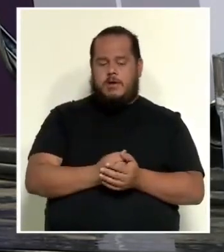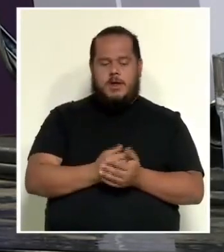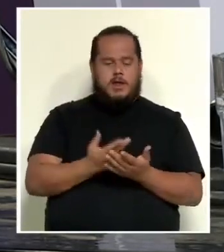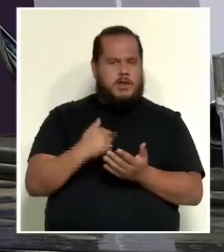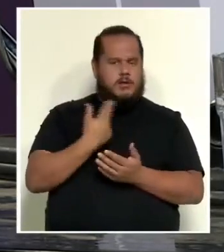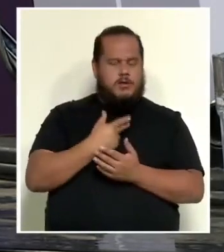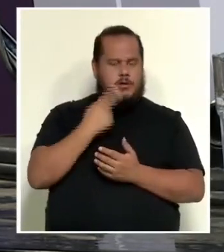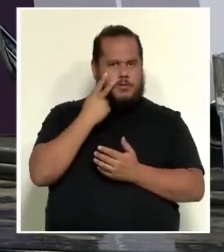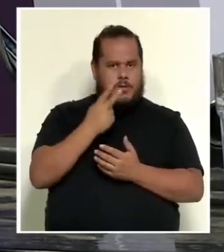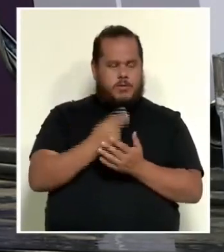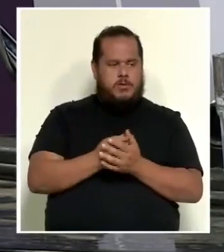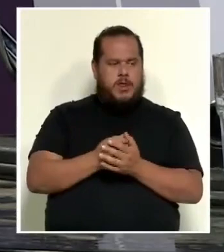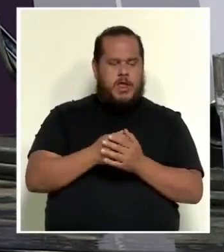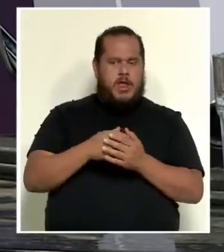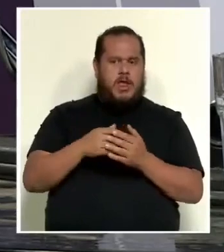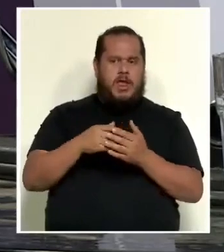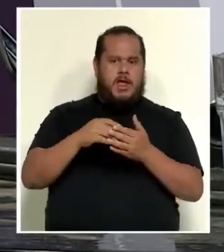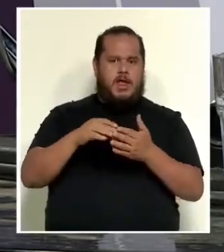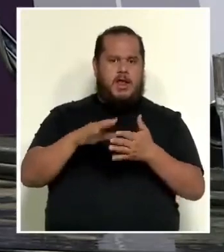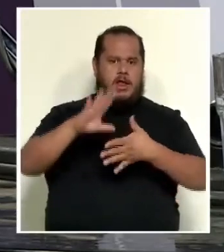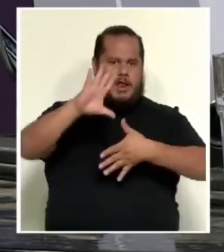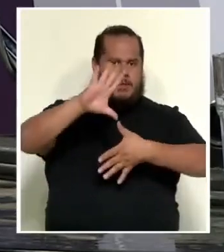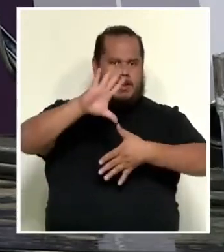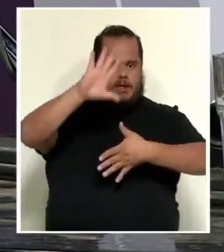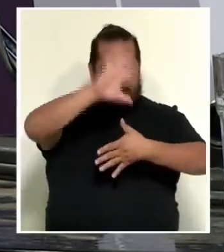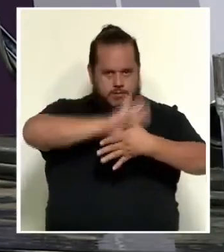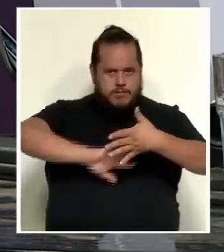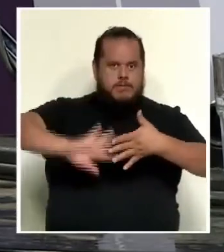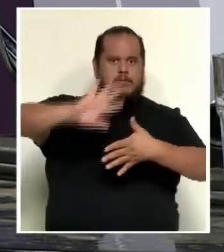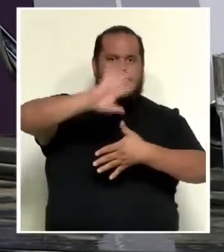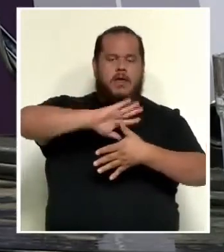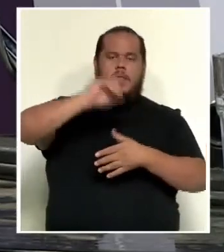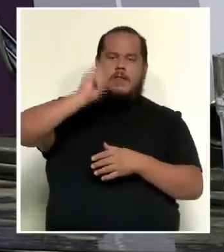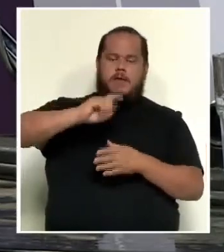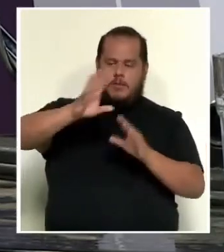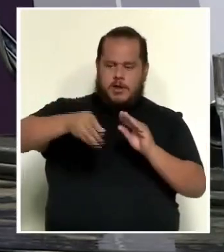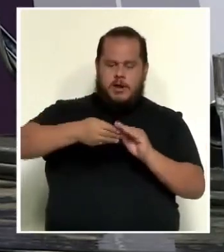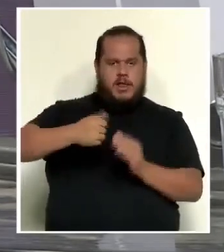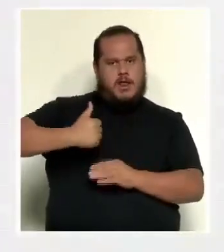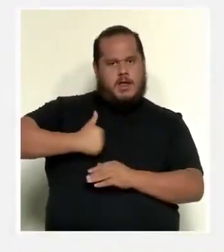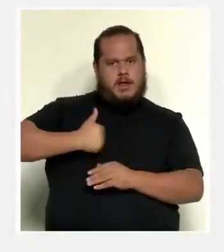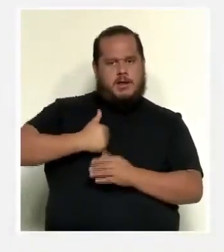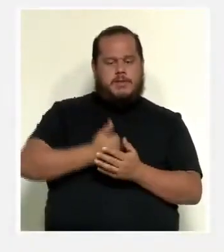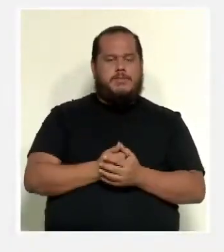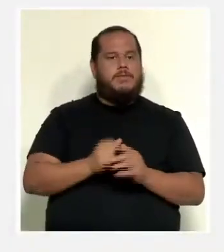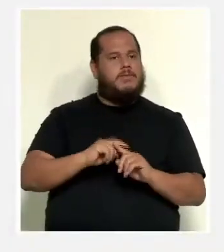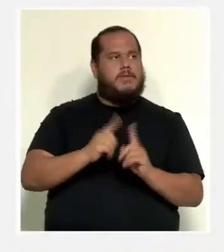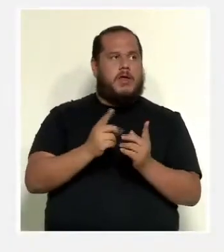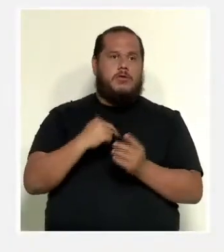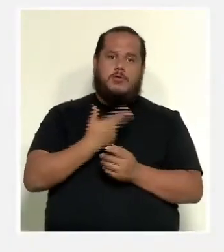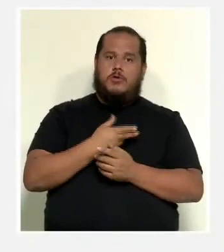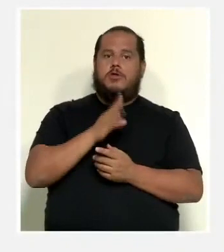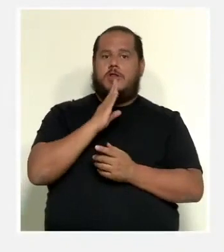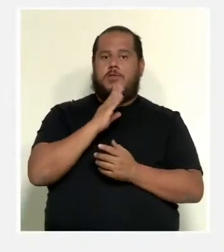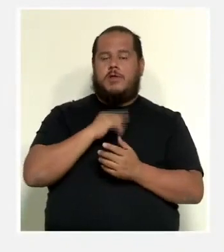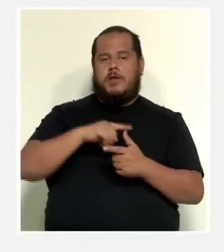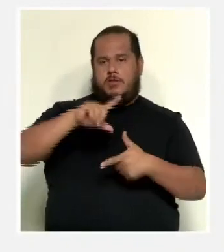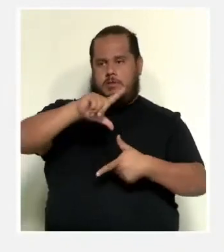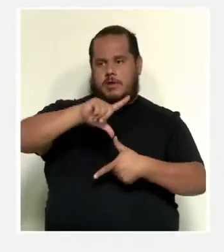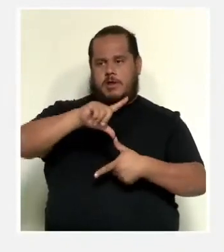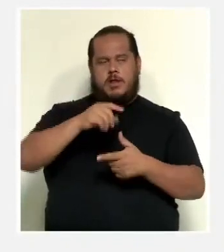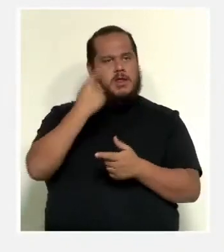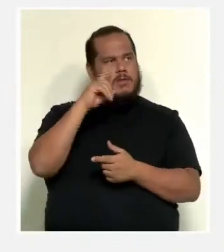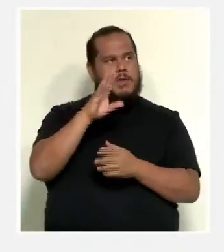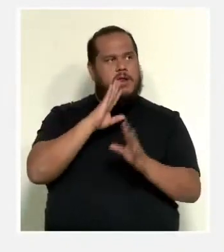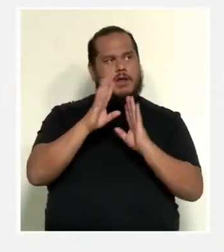consideramos el continente en su conjunto, evidentemente habría que agregar a Canadá. pero estamos hablando de América Latina. Y